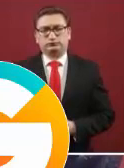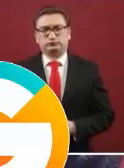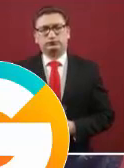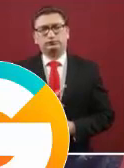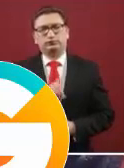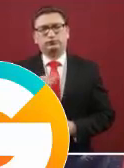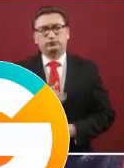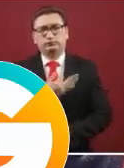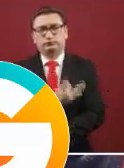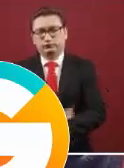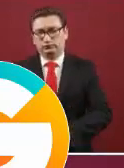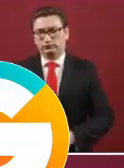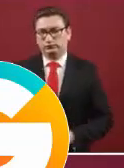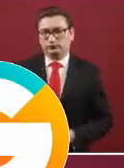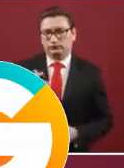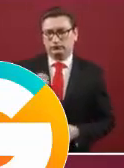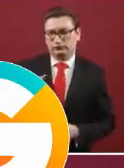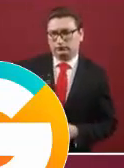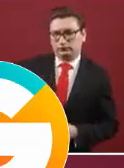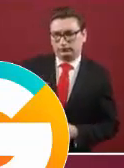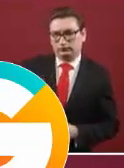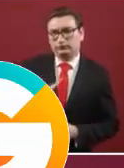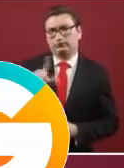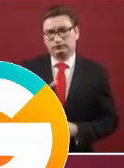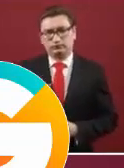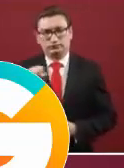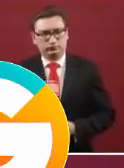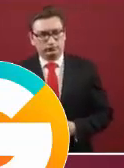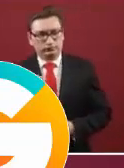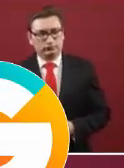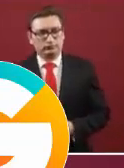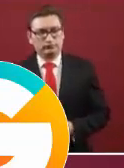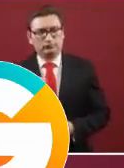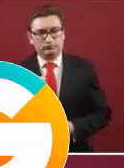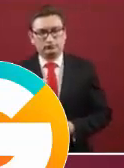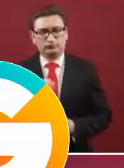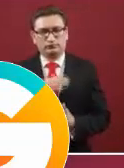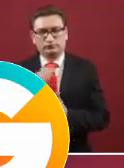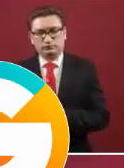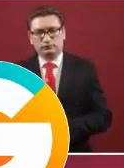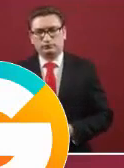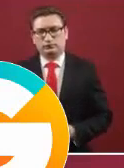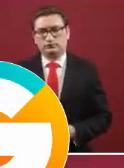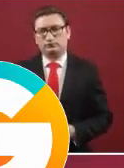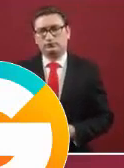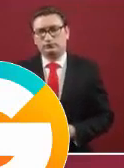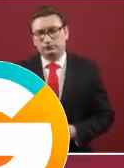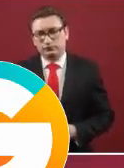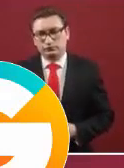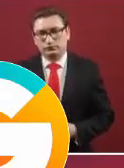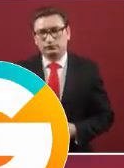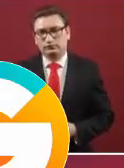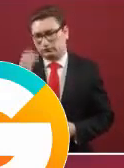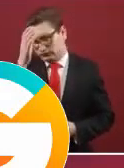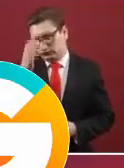en Monclova. Luego el sábado vamos a estar en Sabina,